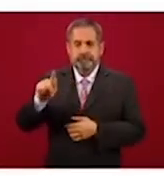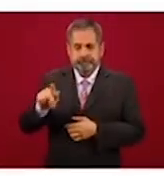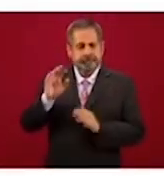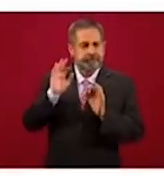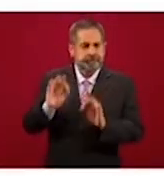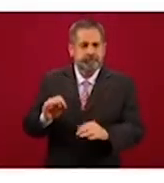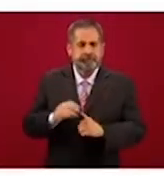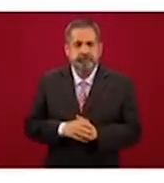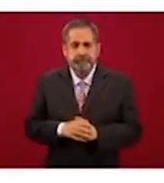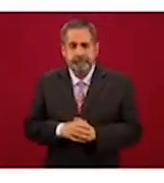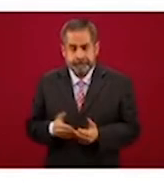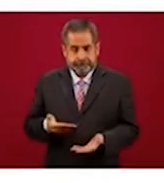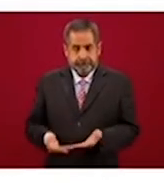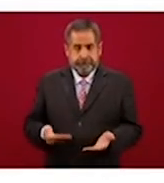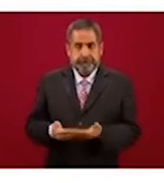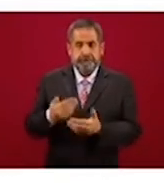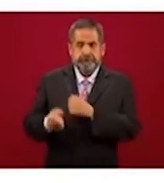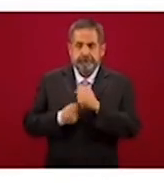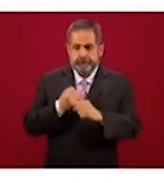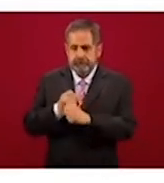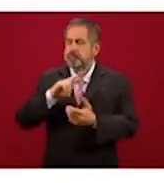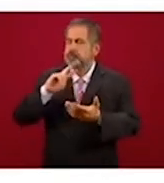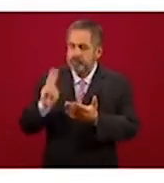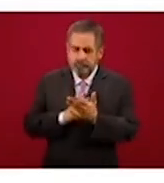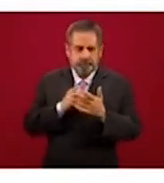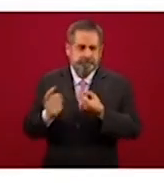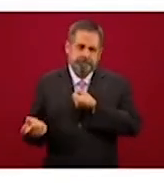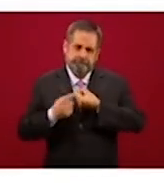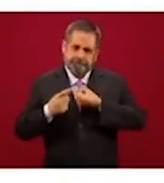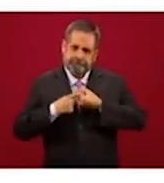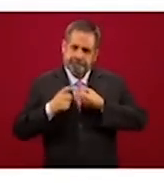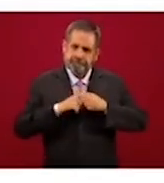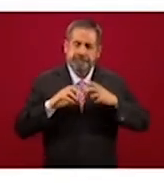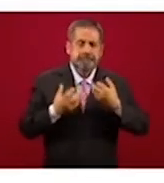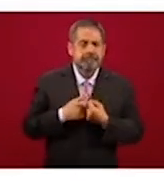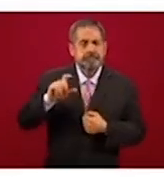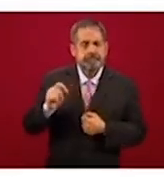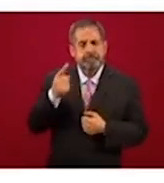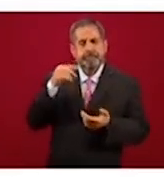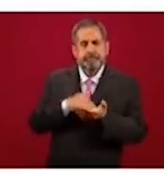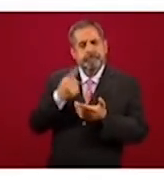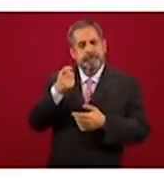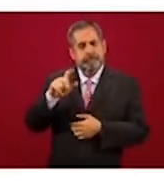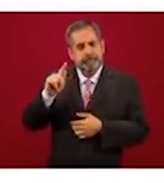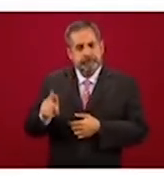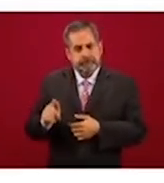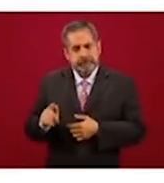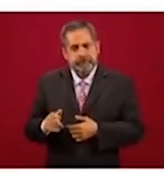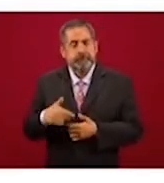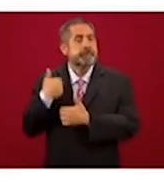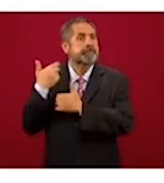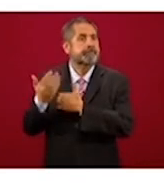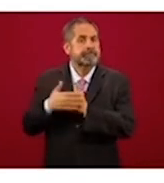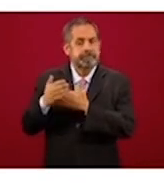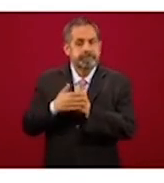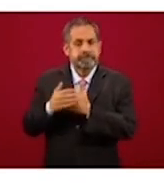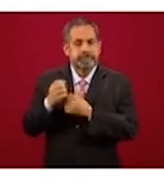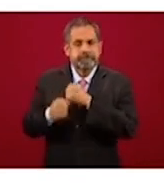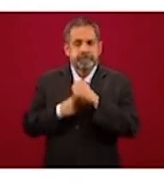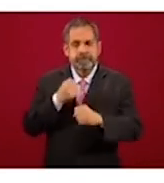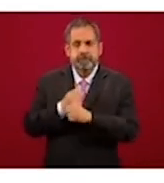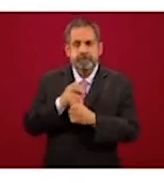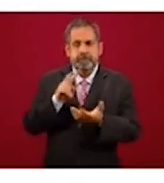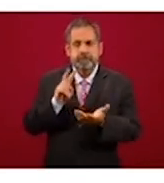el este año volvemos a tener una meta de reclutamiento de 21.000 170 y nos quedarán para el año